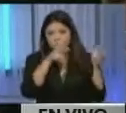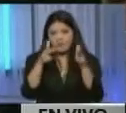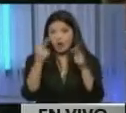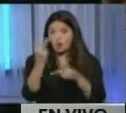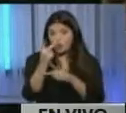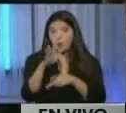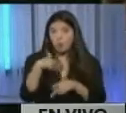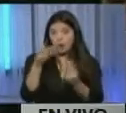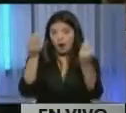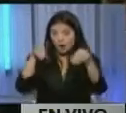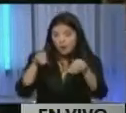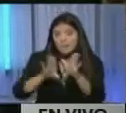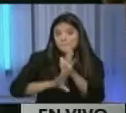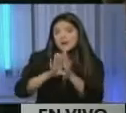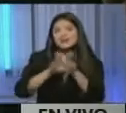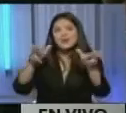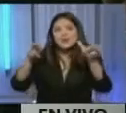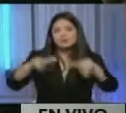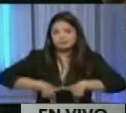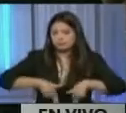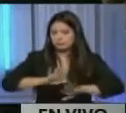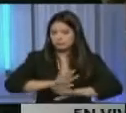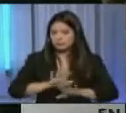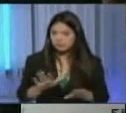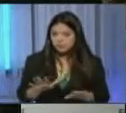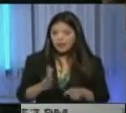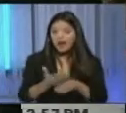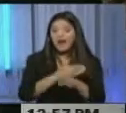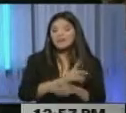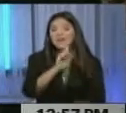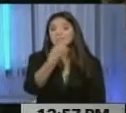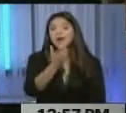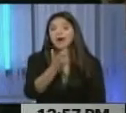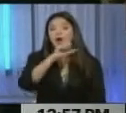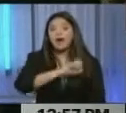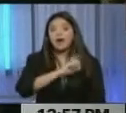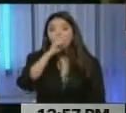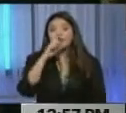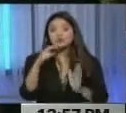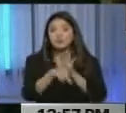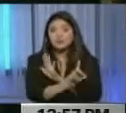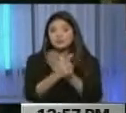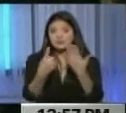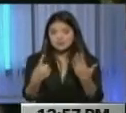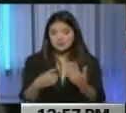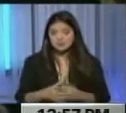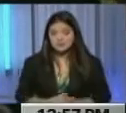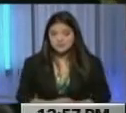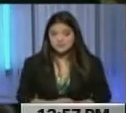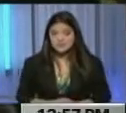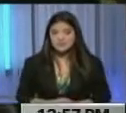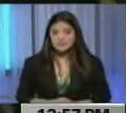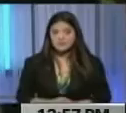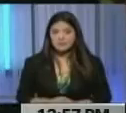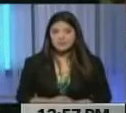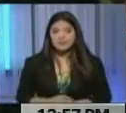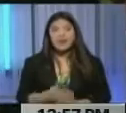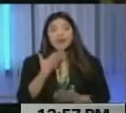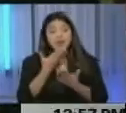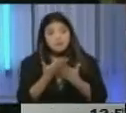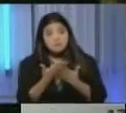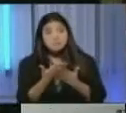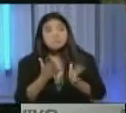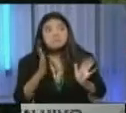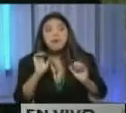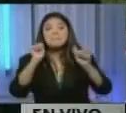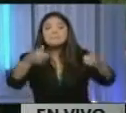para iniciar un alto al fuego bilateral antes del 1 de enero del 2016, de la cual las FARC propone que la misma